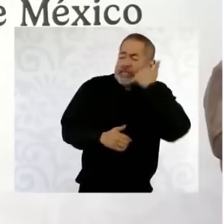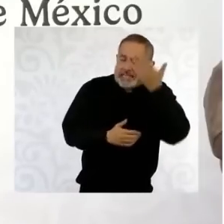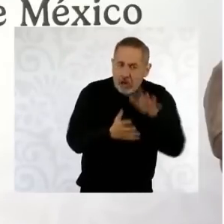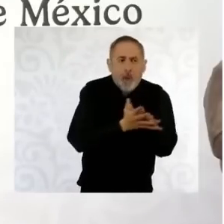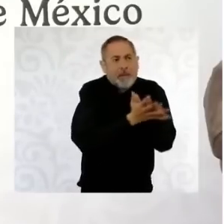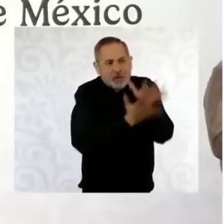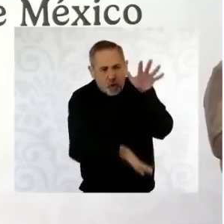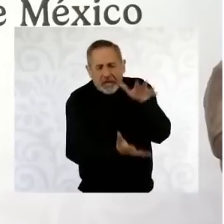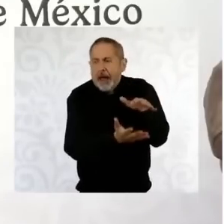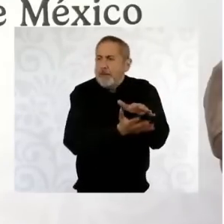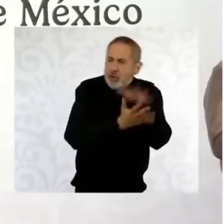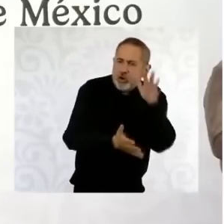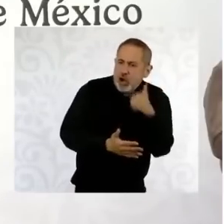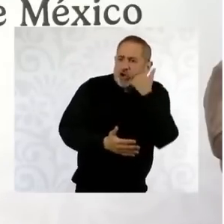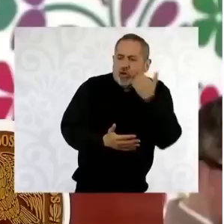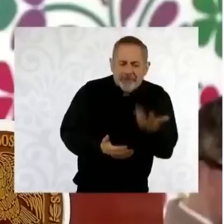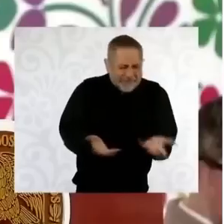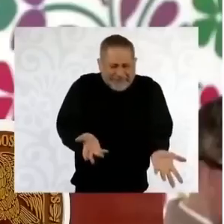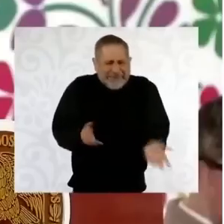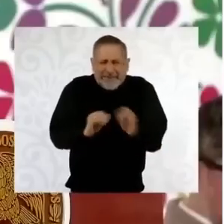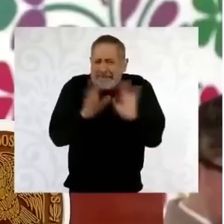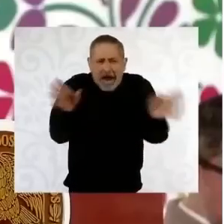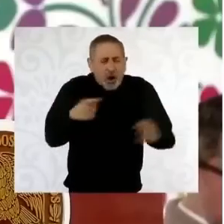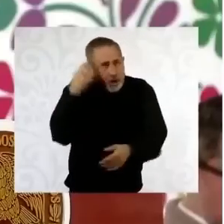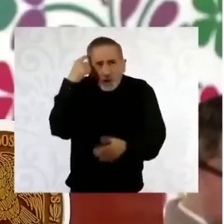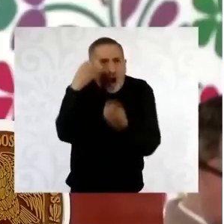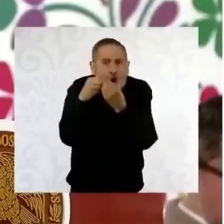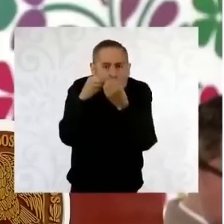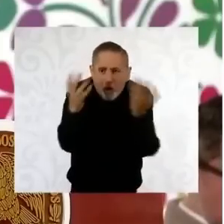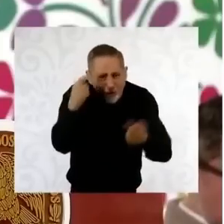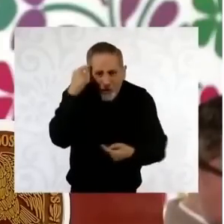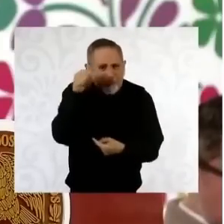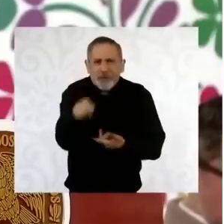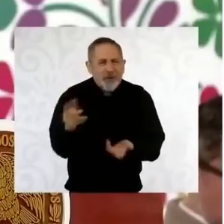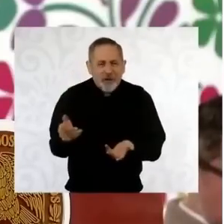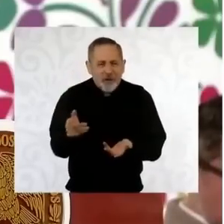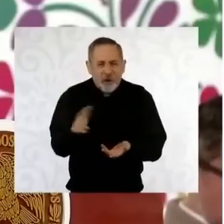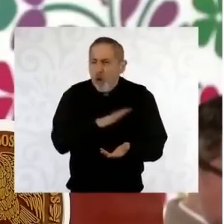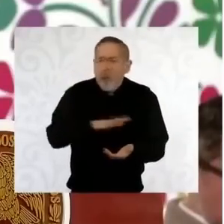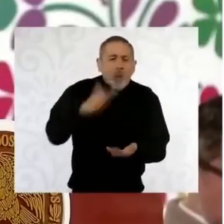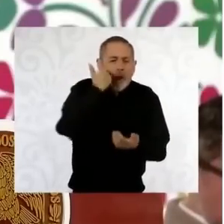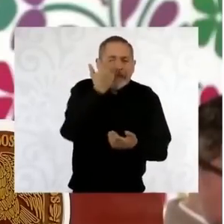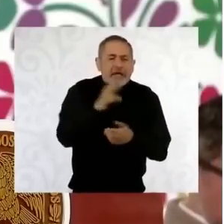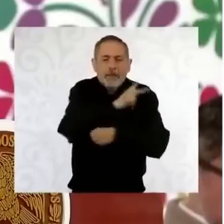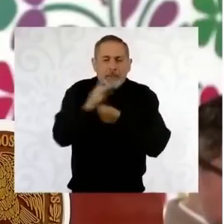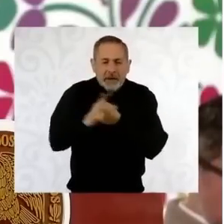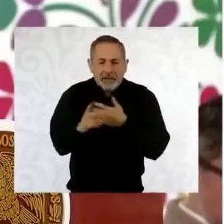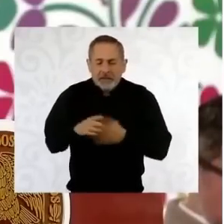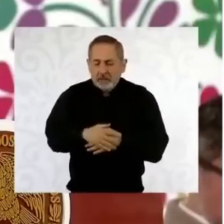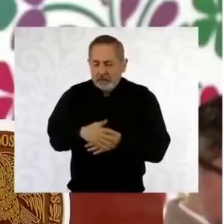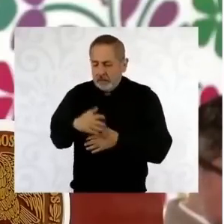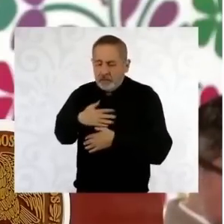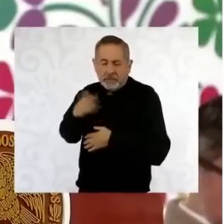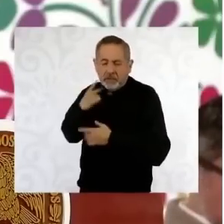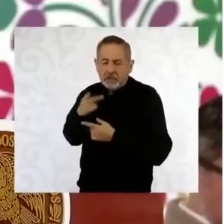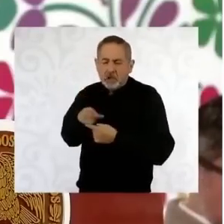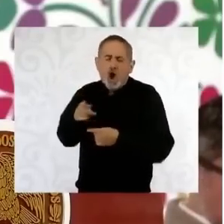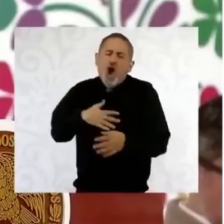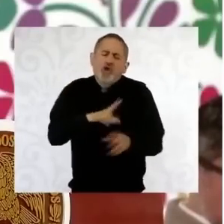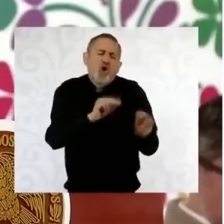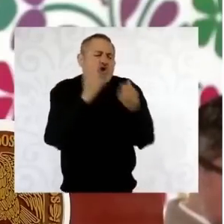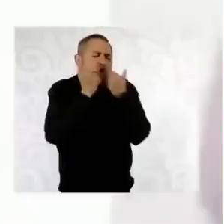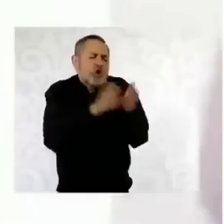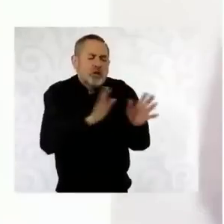la Cámara Alta. ¿Qué busca cualquier proyecto político en cualquier país? ¿O a poco un proyecto político en un país